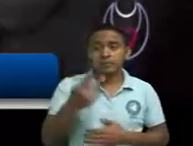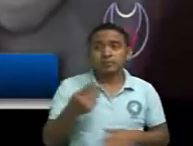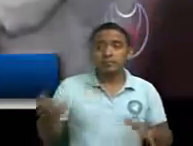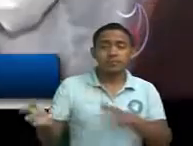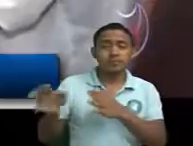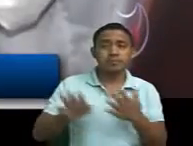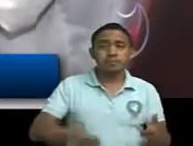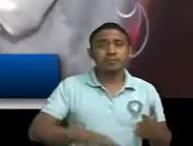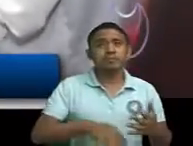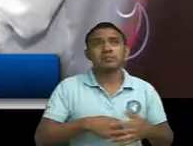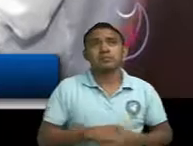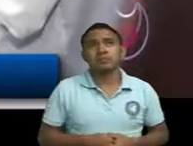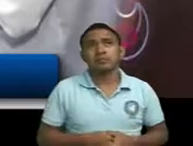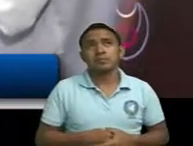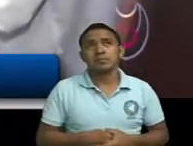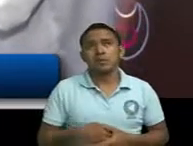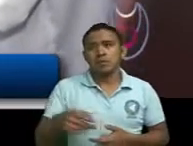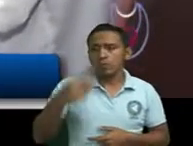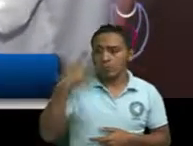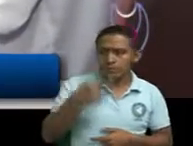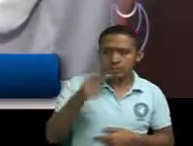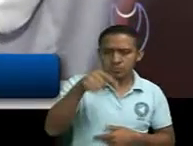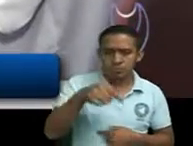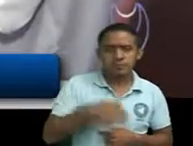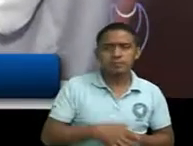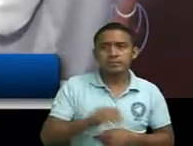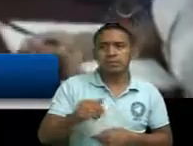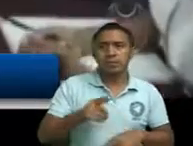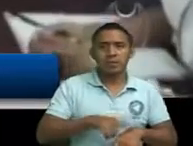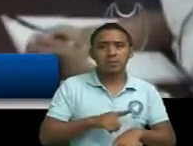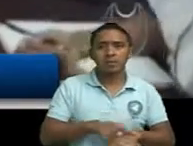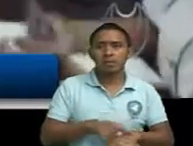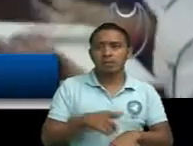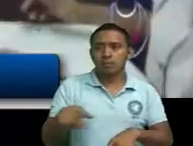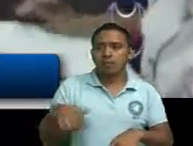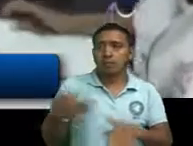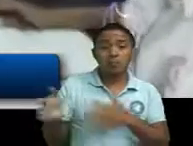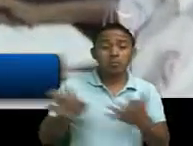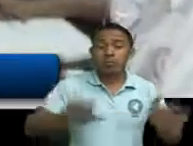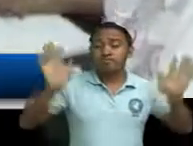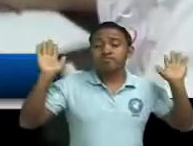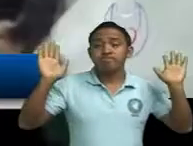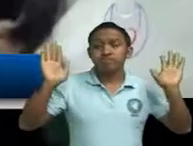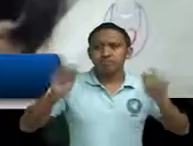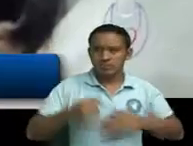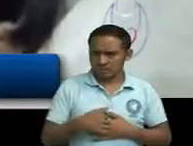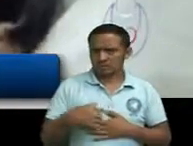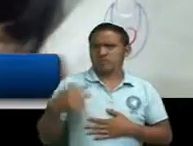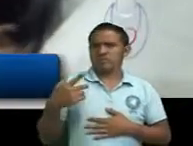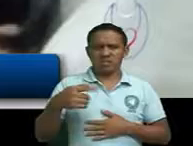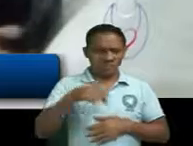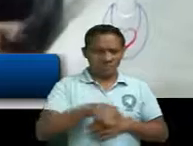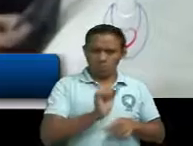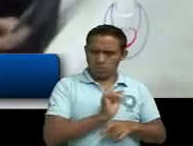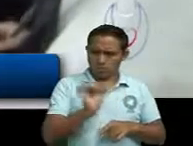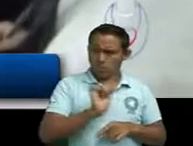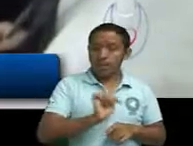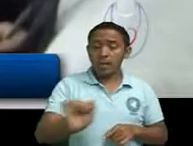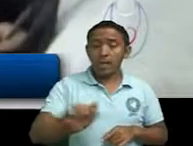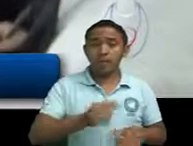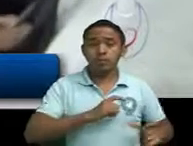muertes que vos ves, que hoy lo viste y lo acabas de ver y a la hora te dicen que se murió, Y si lo acabo de ver, decimos de un